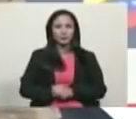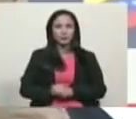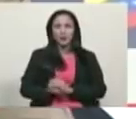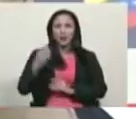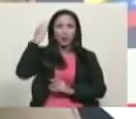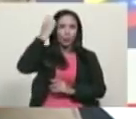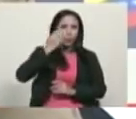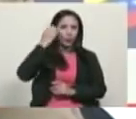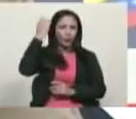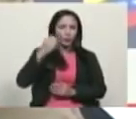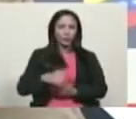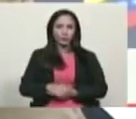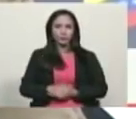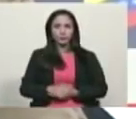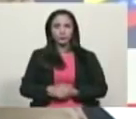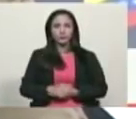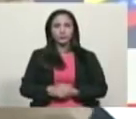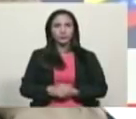europeos,